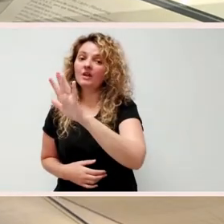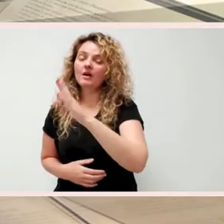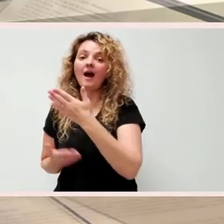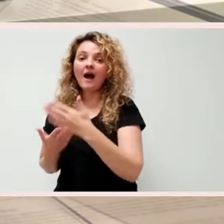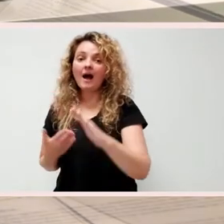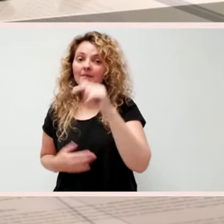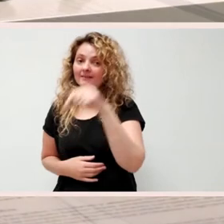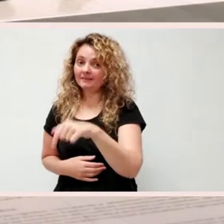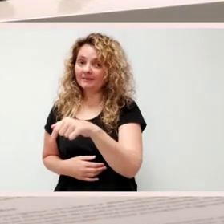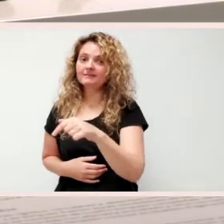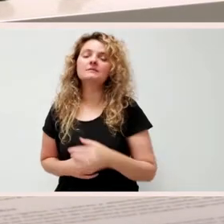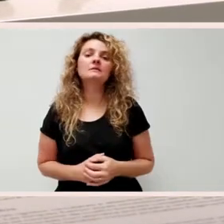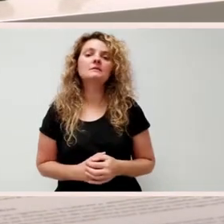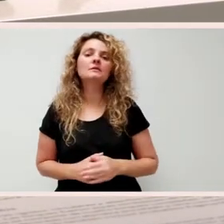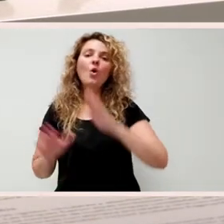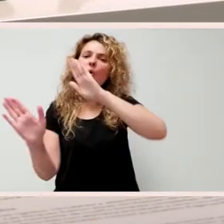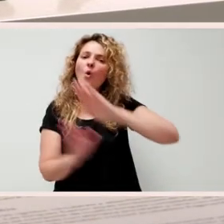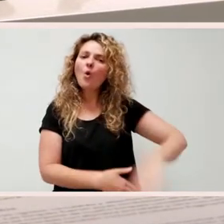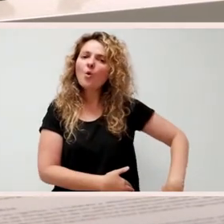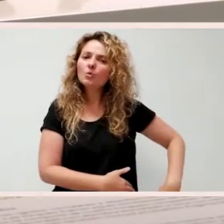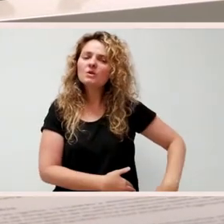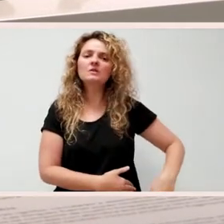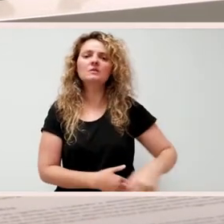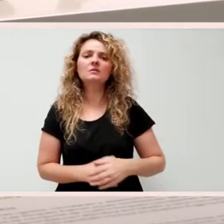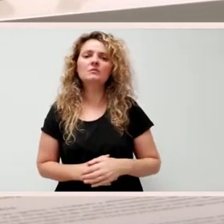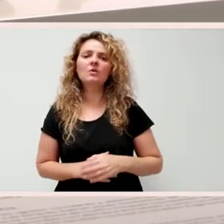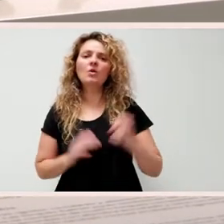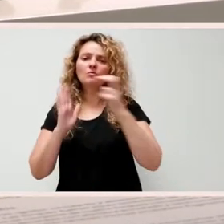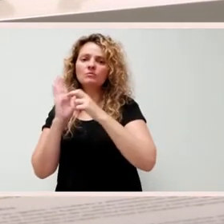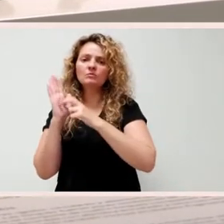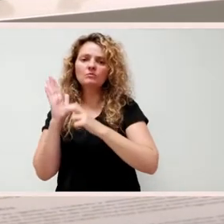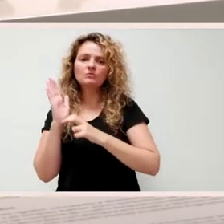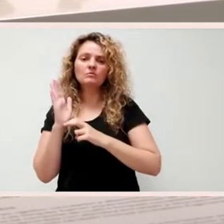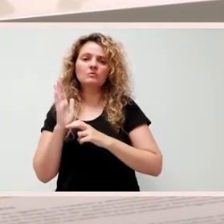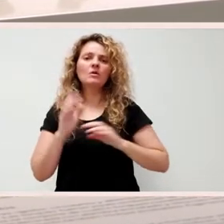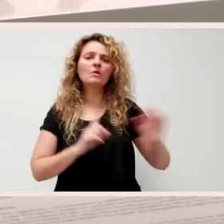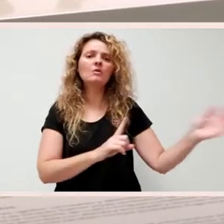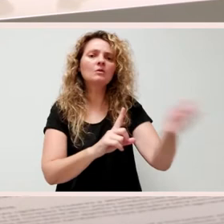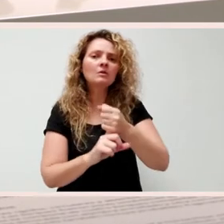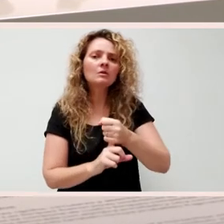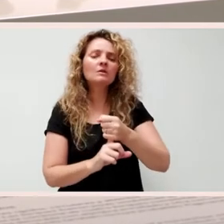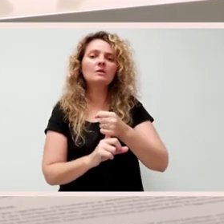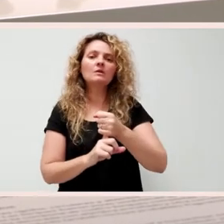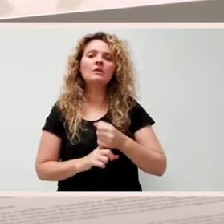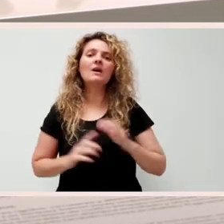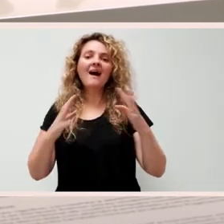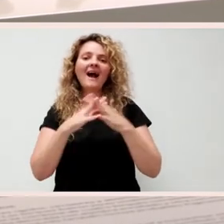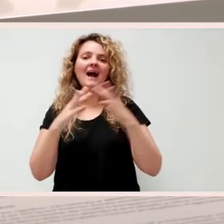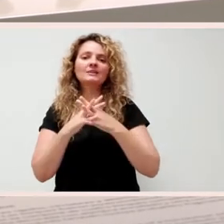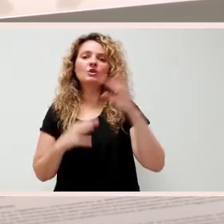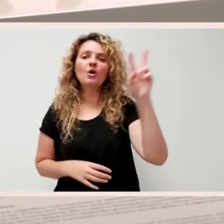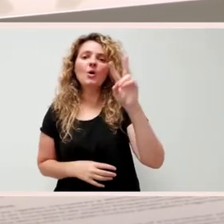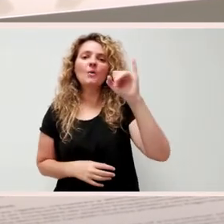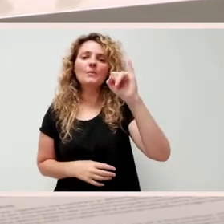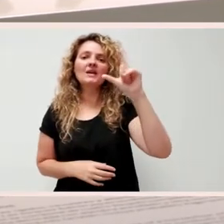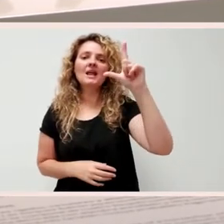partir deste. O último deles foi excavado, este sí, foi excavado no castro de Vilabonga fai